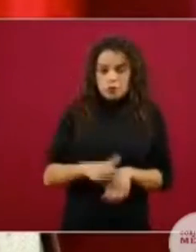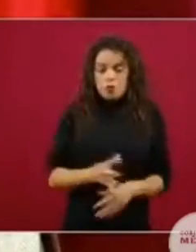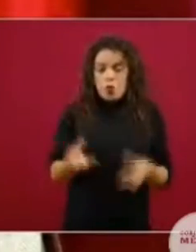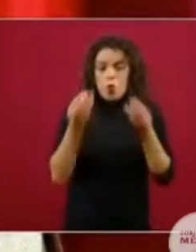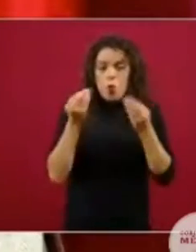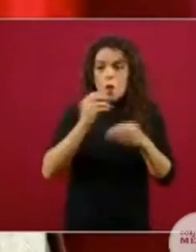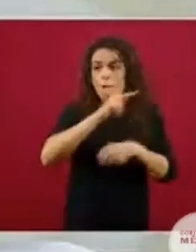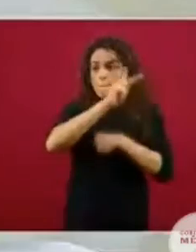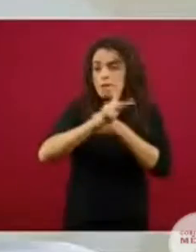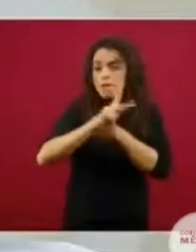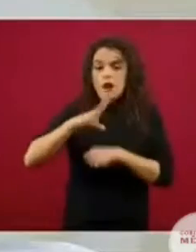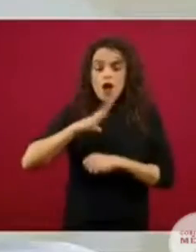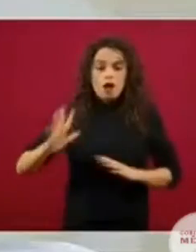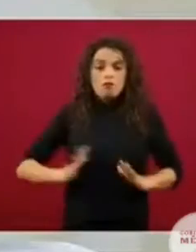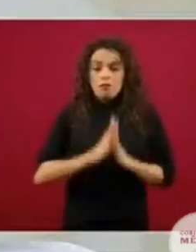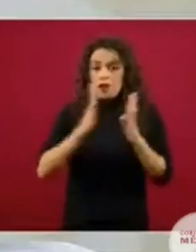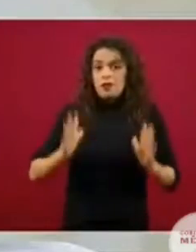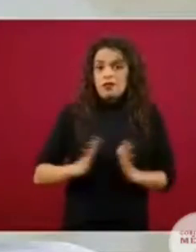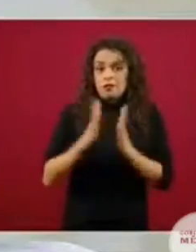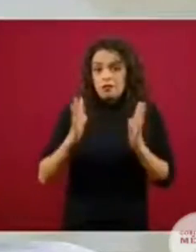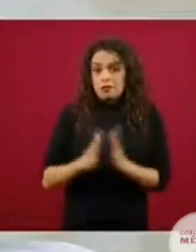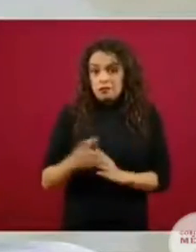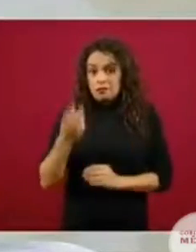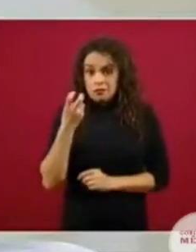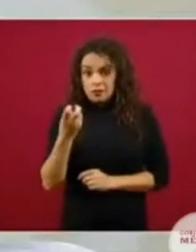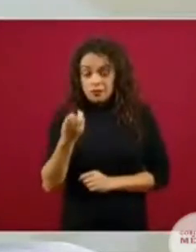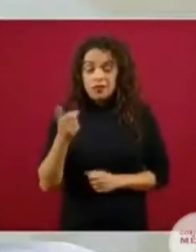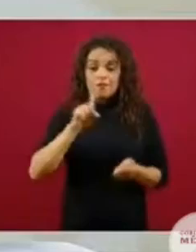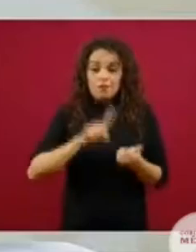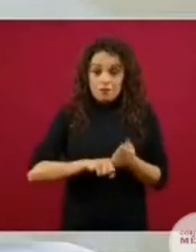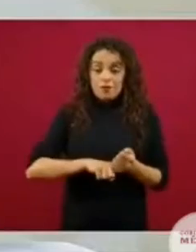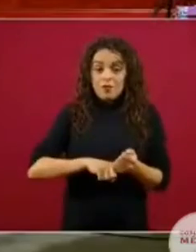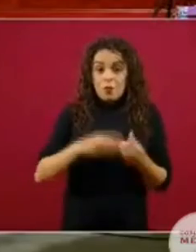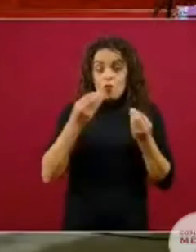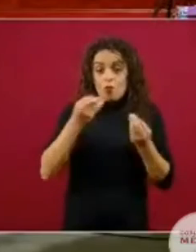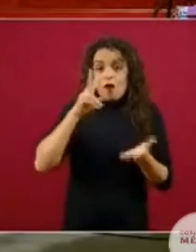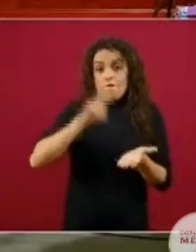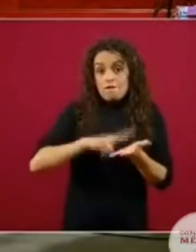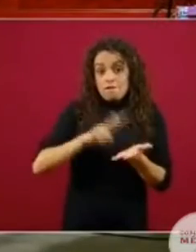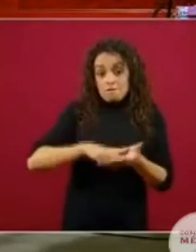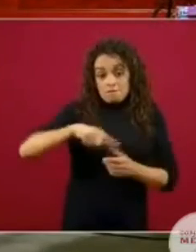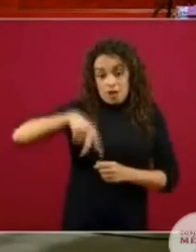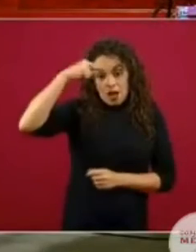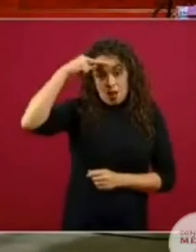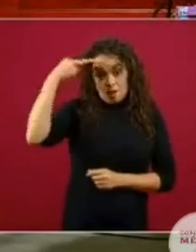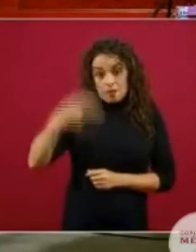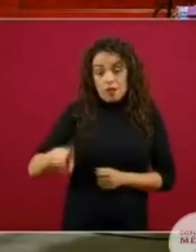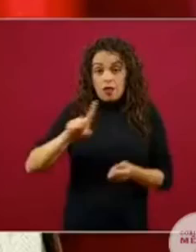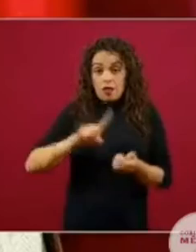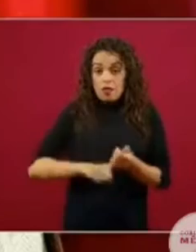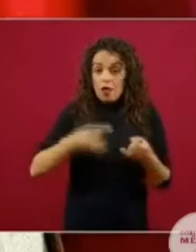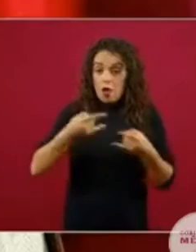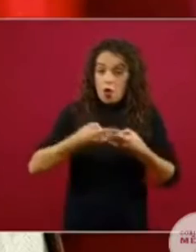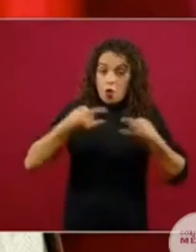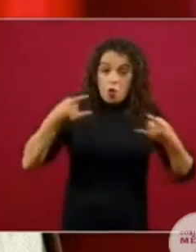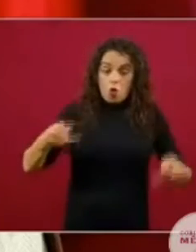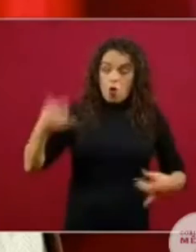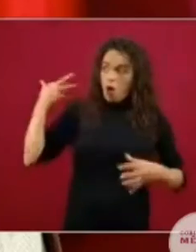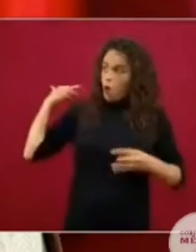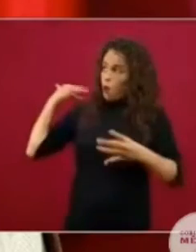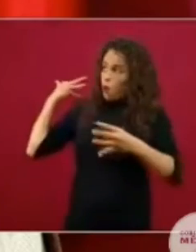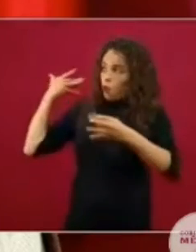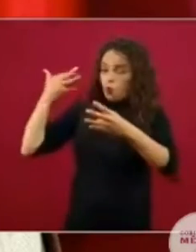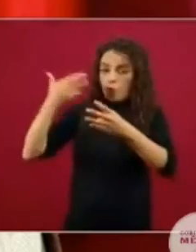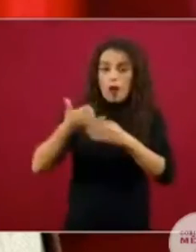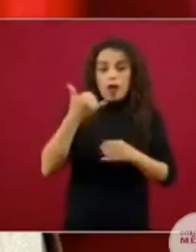participan en eso y ahí es donde toma valor méxico en su historia y en su actualidad que